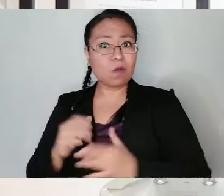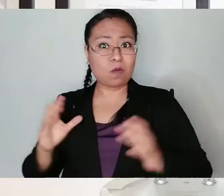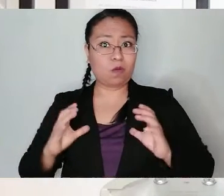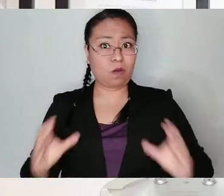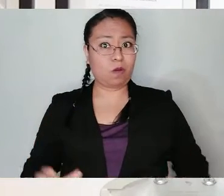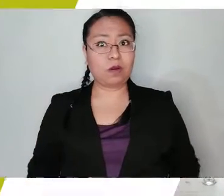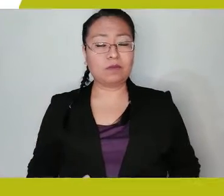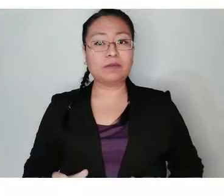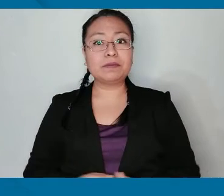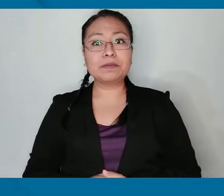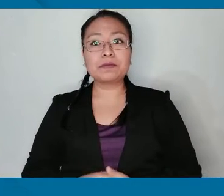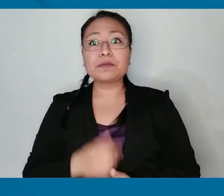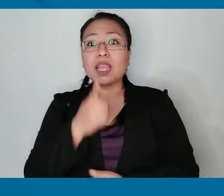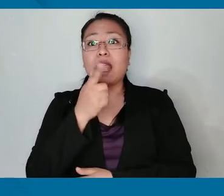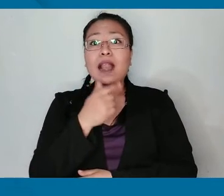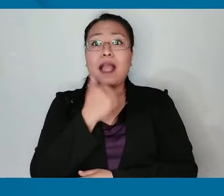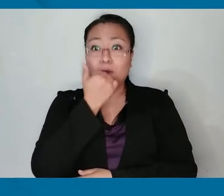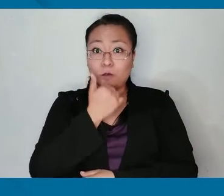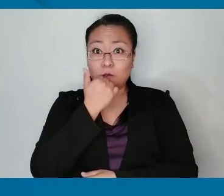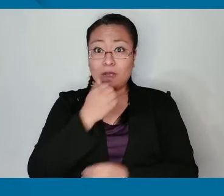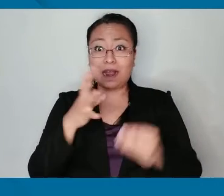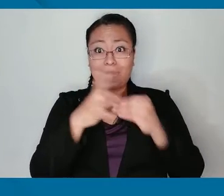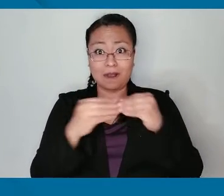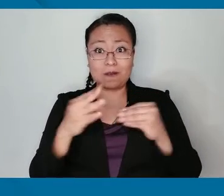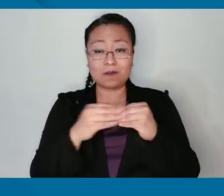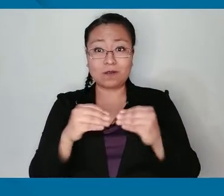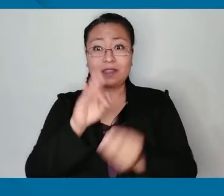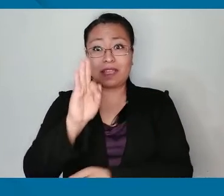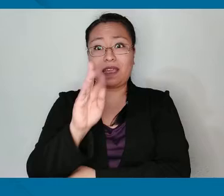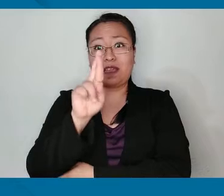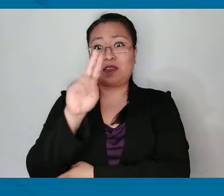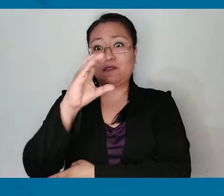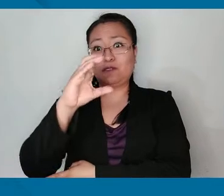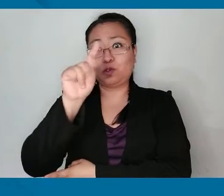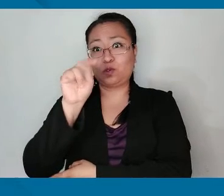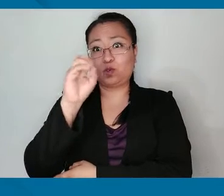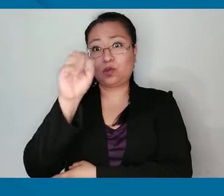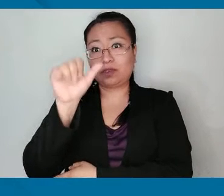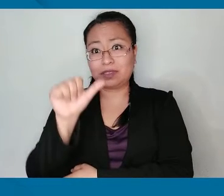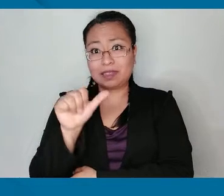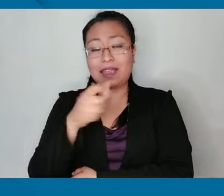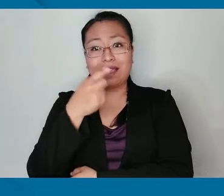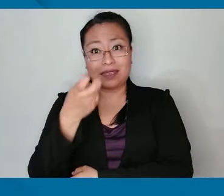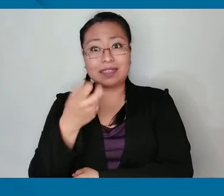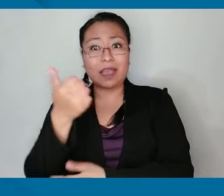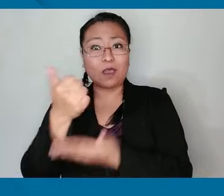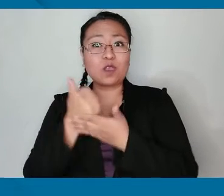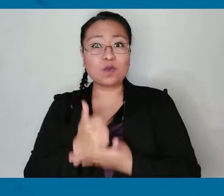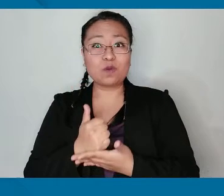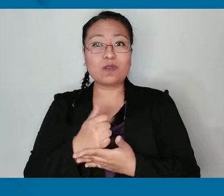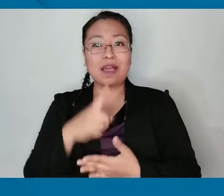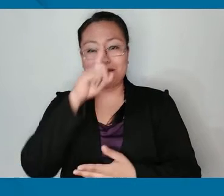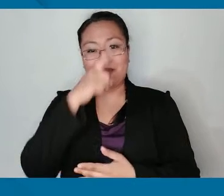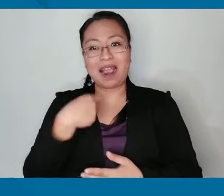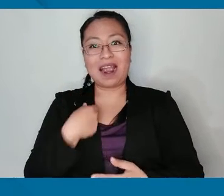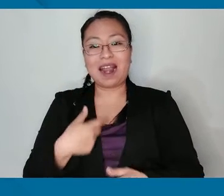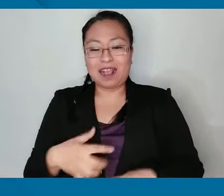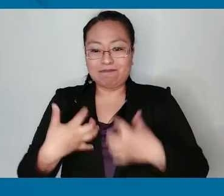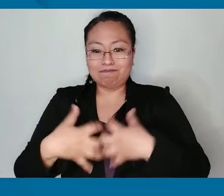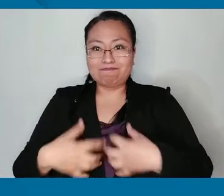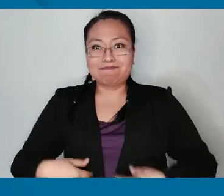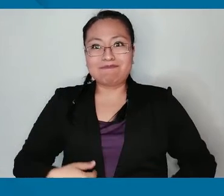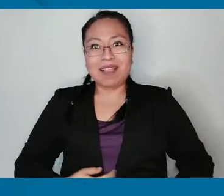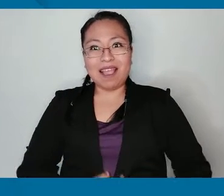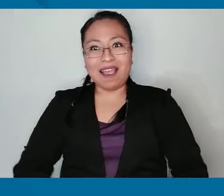nutricional. El azúcar de la fruta también tiene otra ventaja. Con la fruta nos aporta fibra. ¿Y qué hace